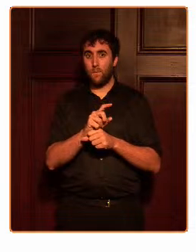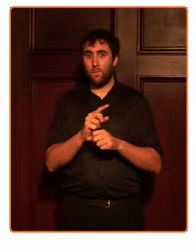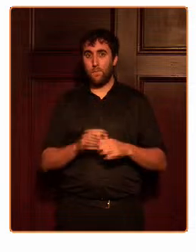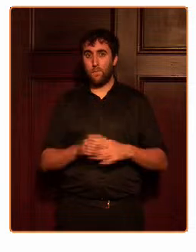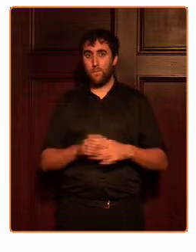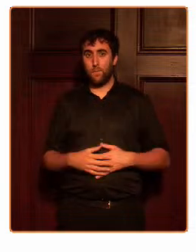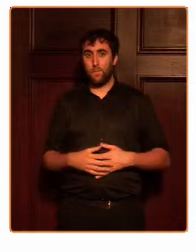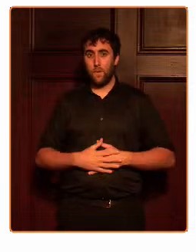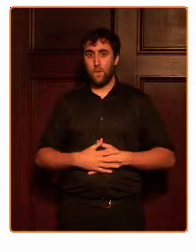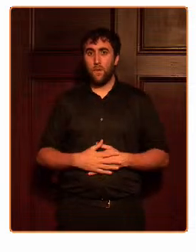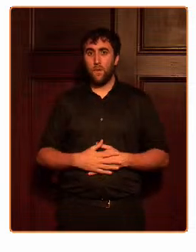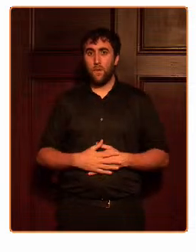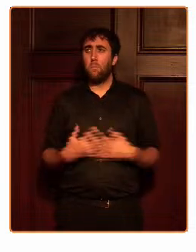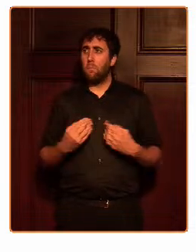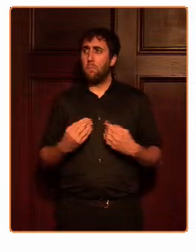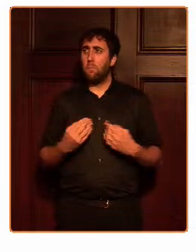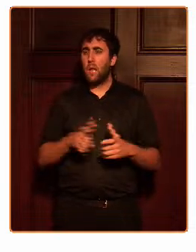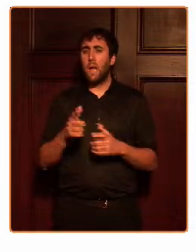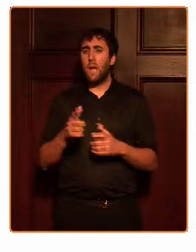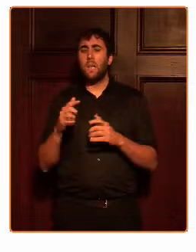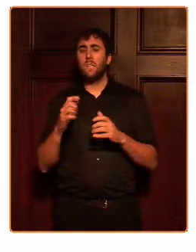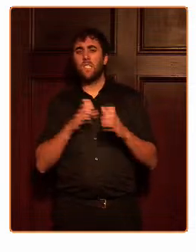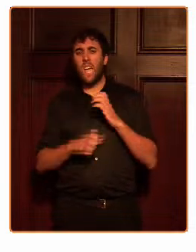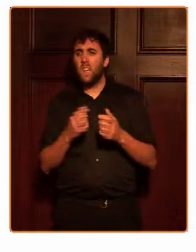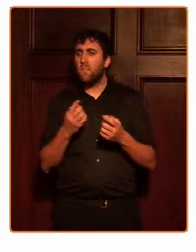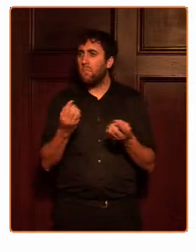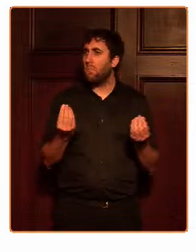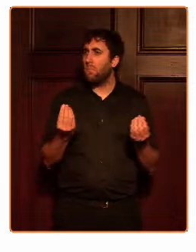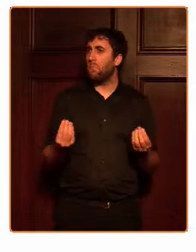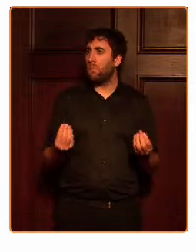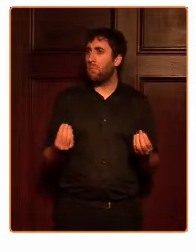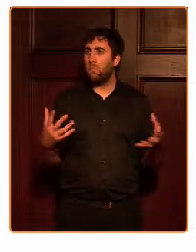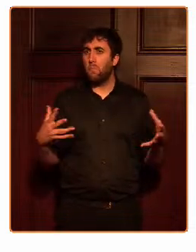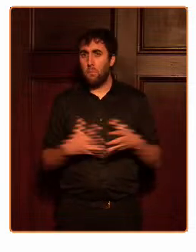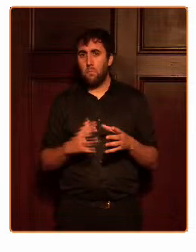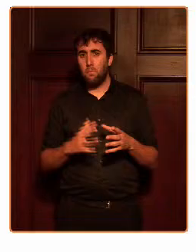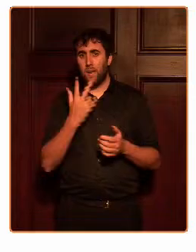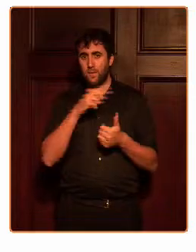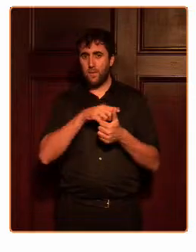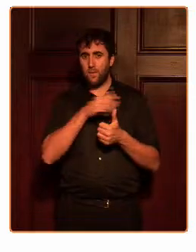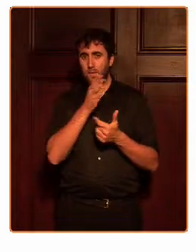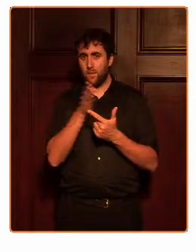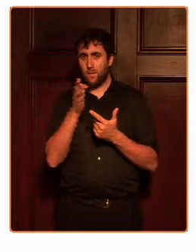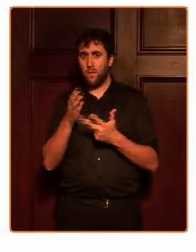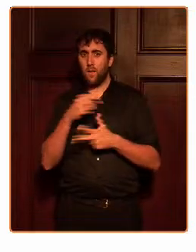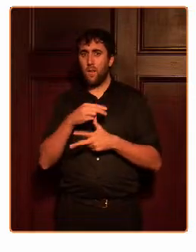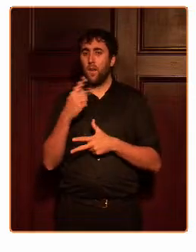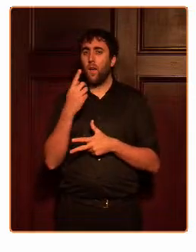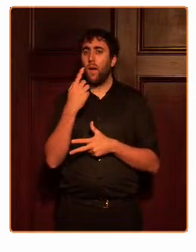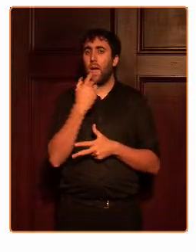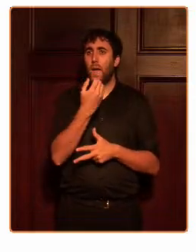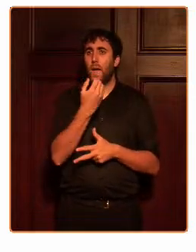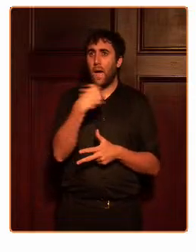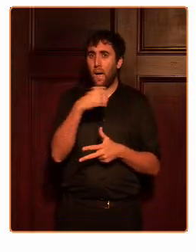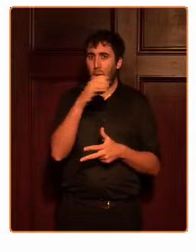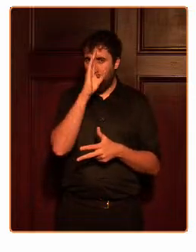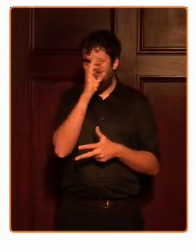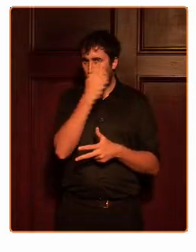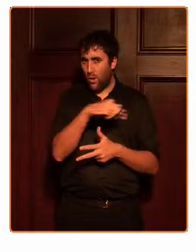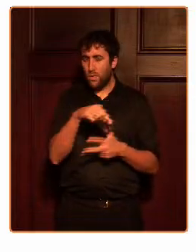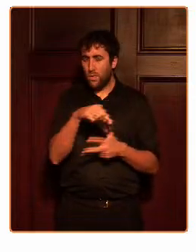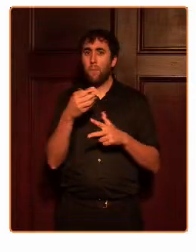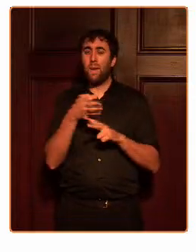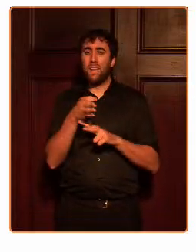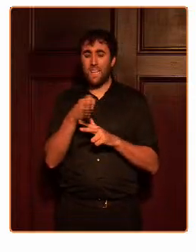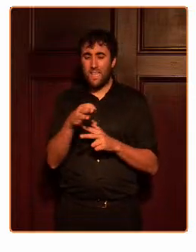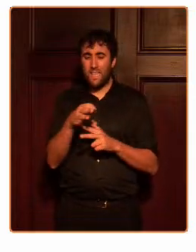¿Para qué utiliza la gente ChatGPT? Fundamentalmente, como vemos aquí, para 3 cosas. Para guía práctica, para aprender, para